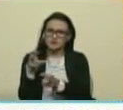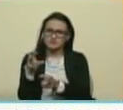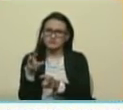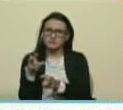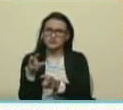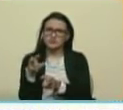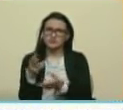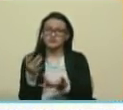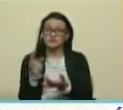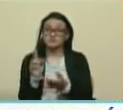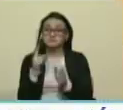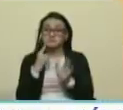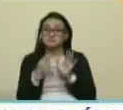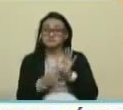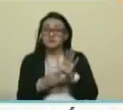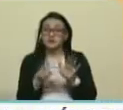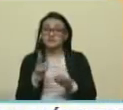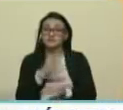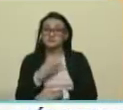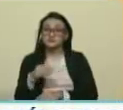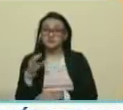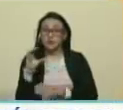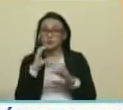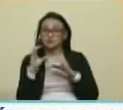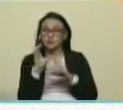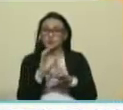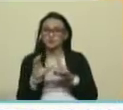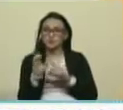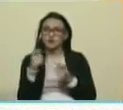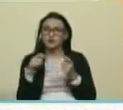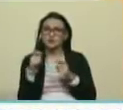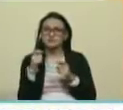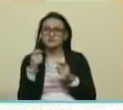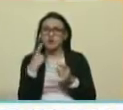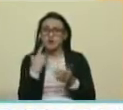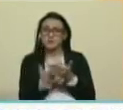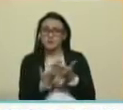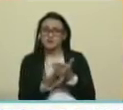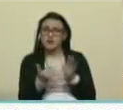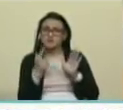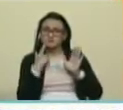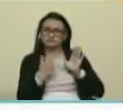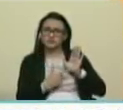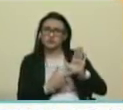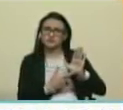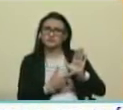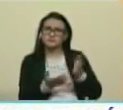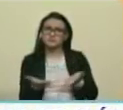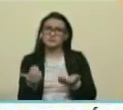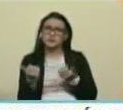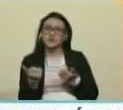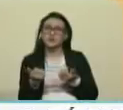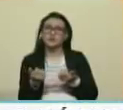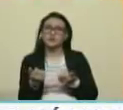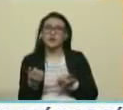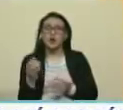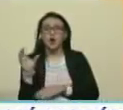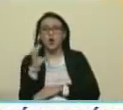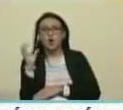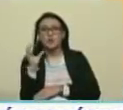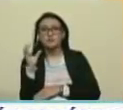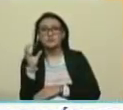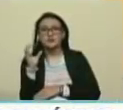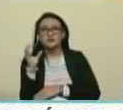además el vicepresidente sectorial para la comunicación, cultura y turismo pruebas donde se evidencian las solicitudes por parte de Colombia para